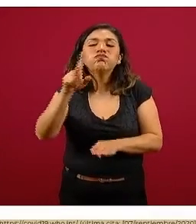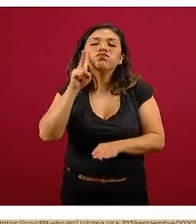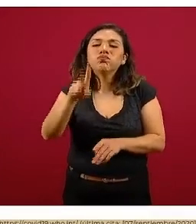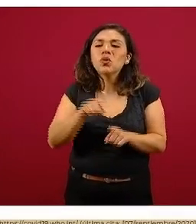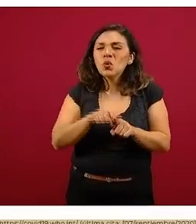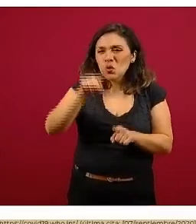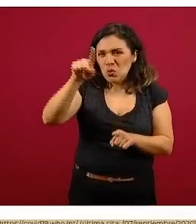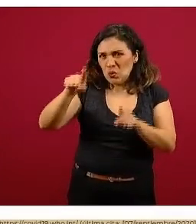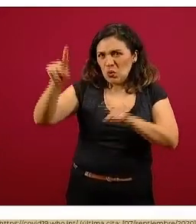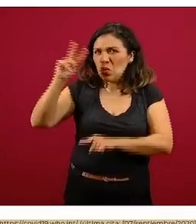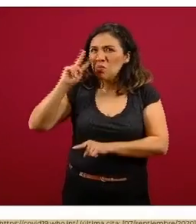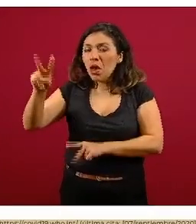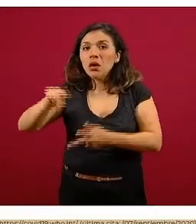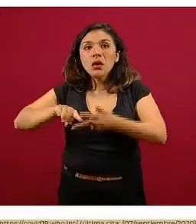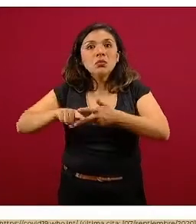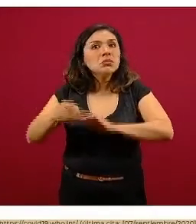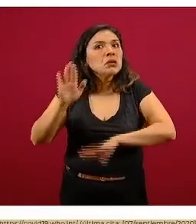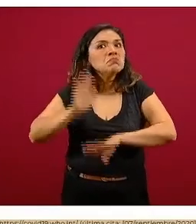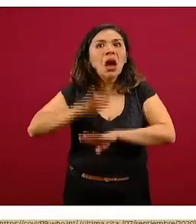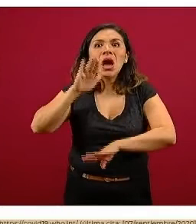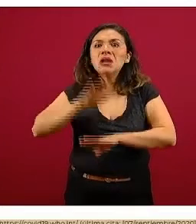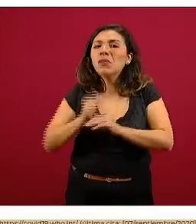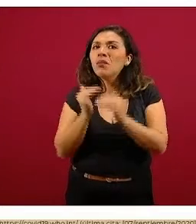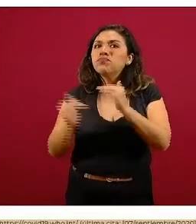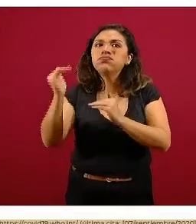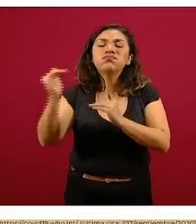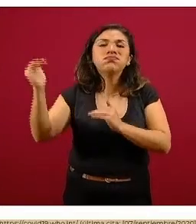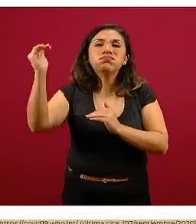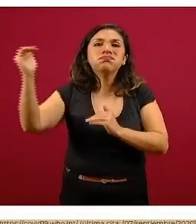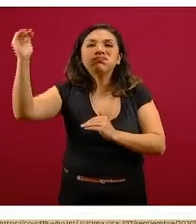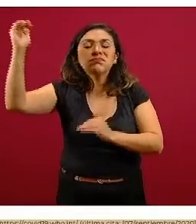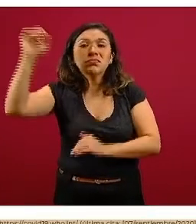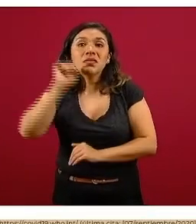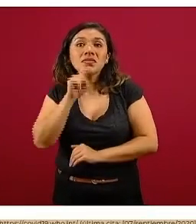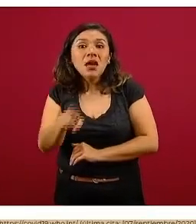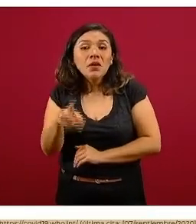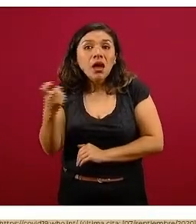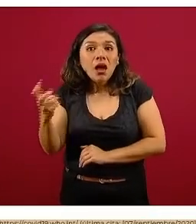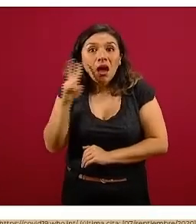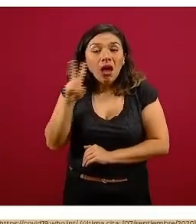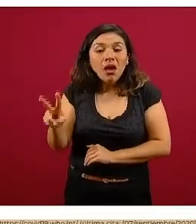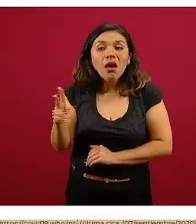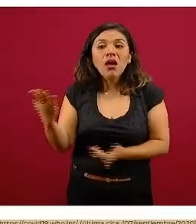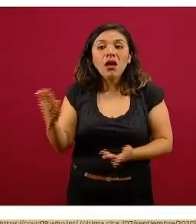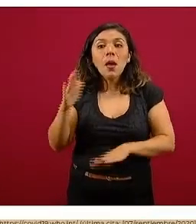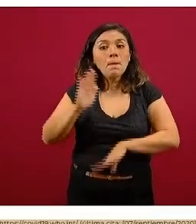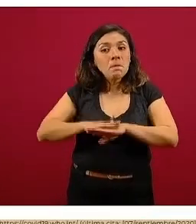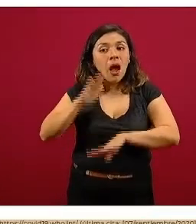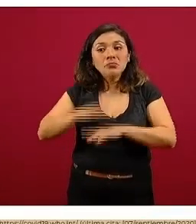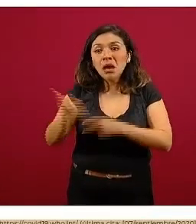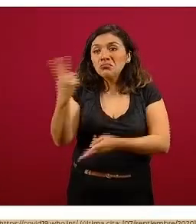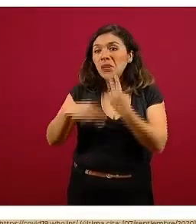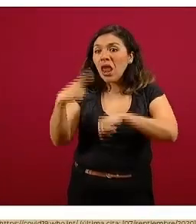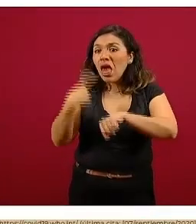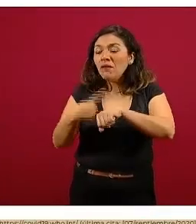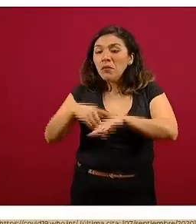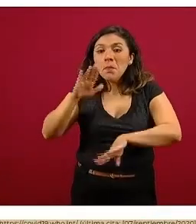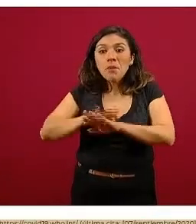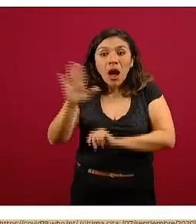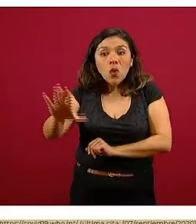gráfica que empieza a incrementarse, inclusive aumentando su